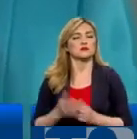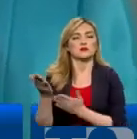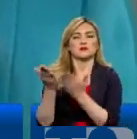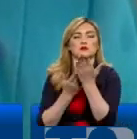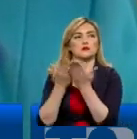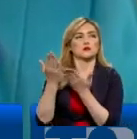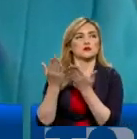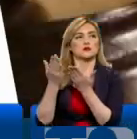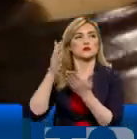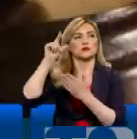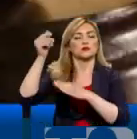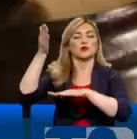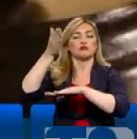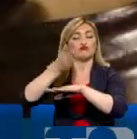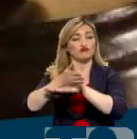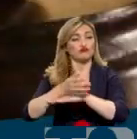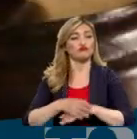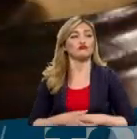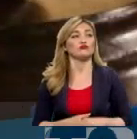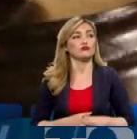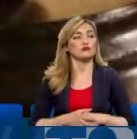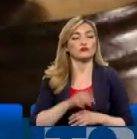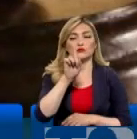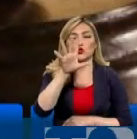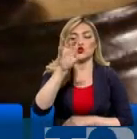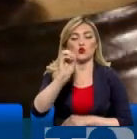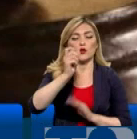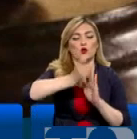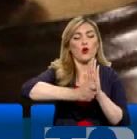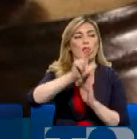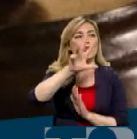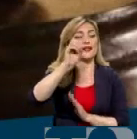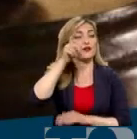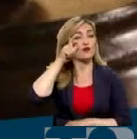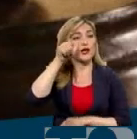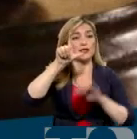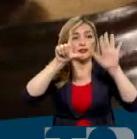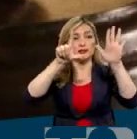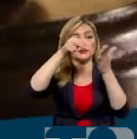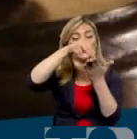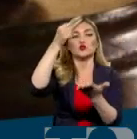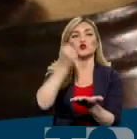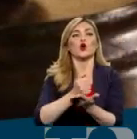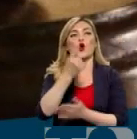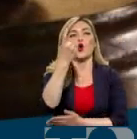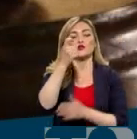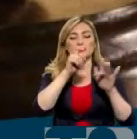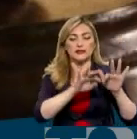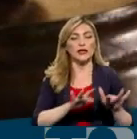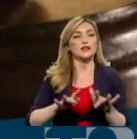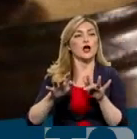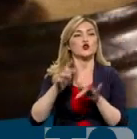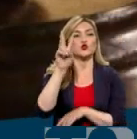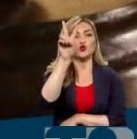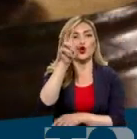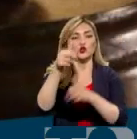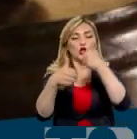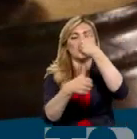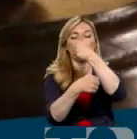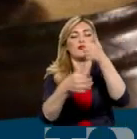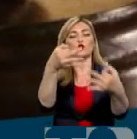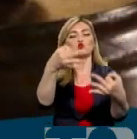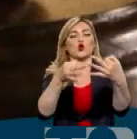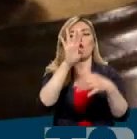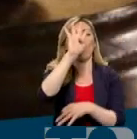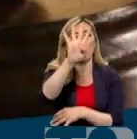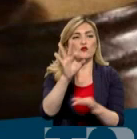del régimen precedente. 150 jueces, 30 fiscales, 7 notarios, 11 secretarios, 2 ayudantes judiciales